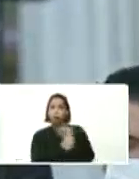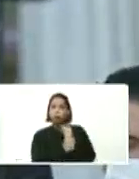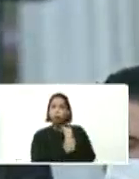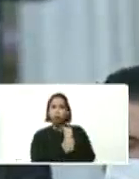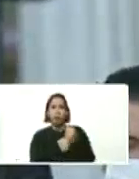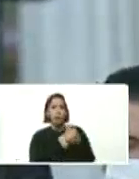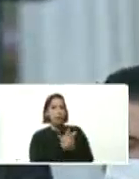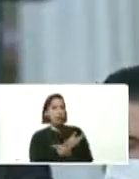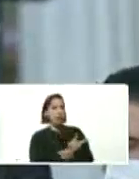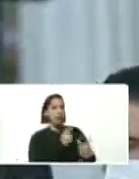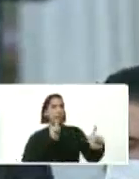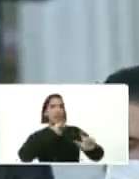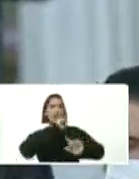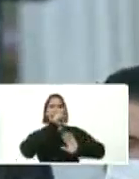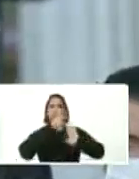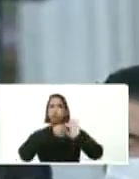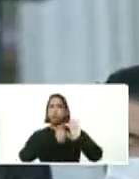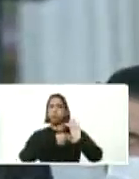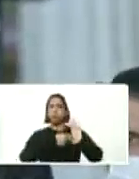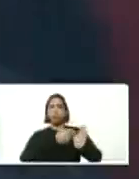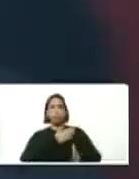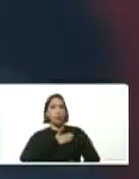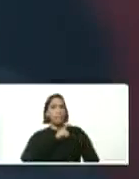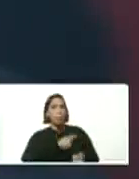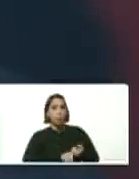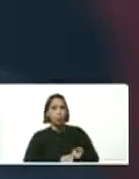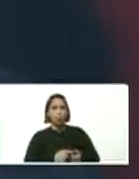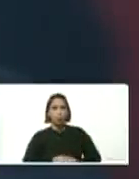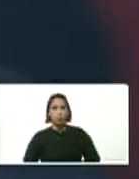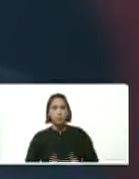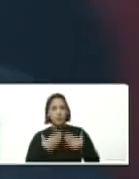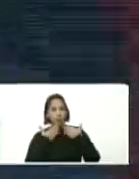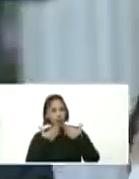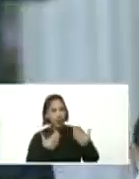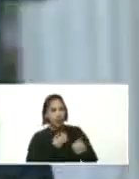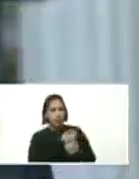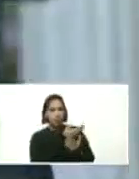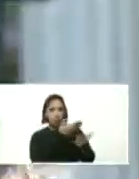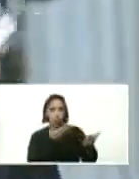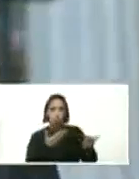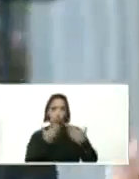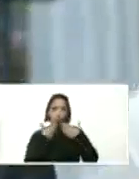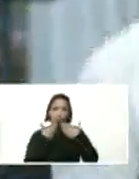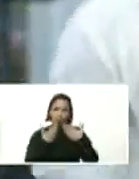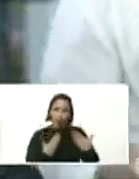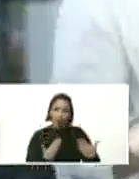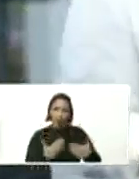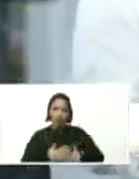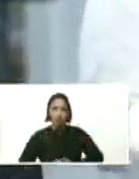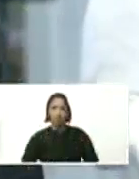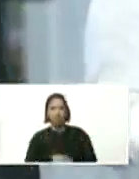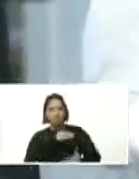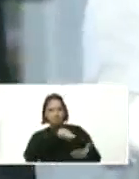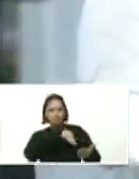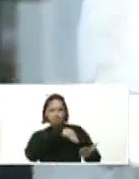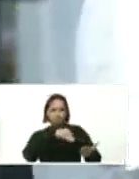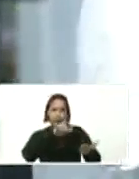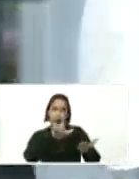la libertad plena de Alex. Muchas gracias a todos y gracias por bautizar el libro.